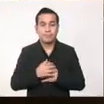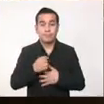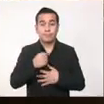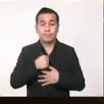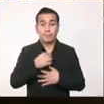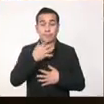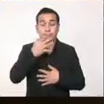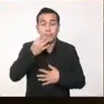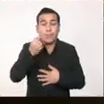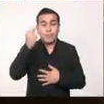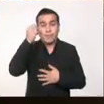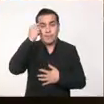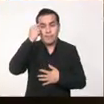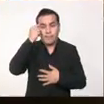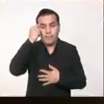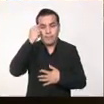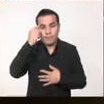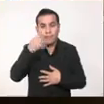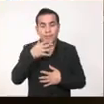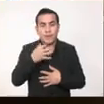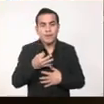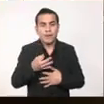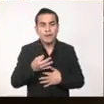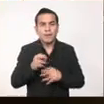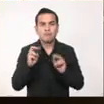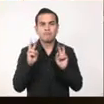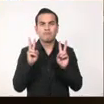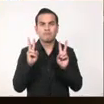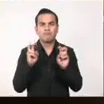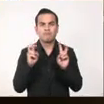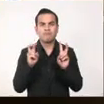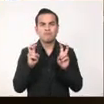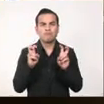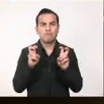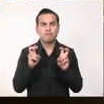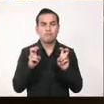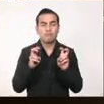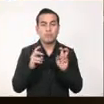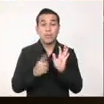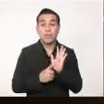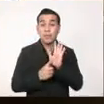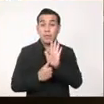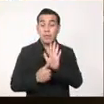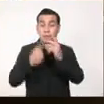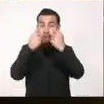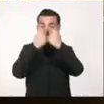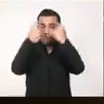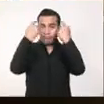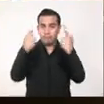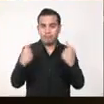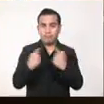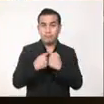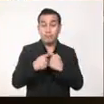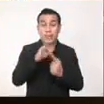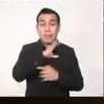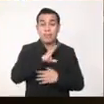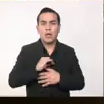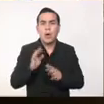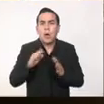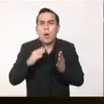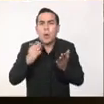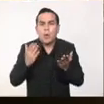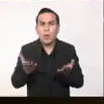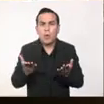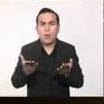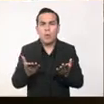creo que también hay un tema de la imagen, ¿verdad? Es decir,